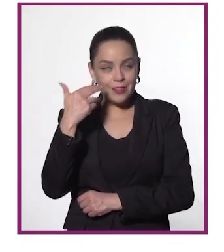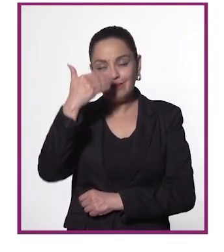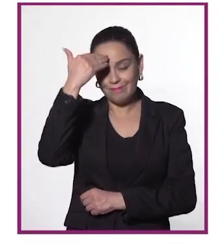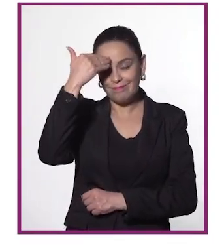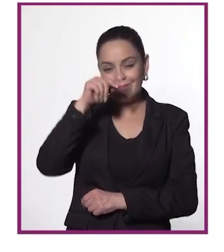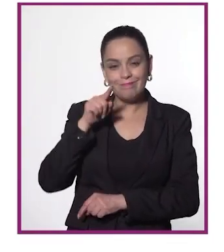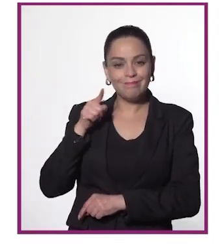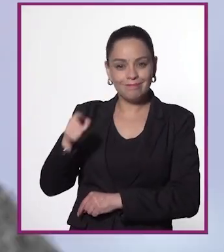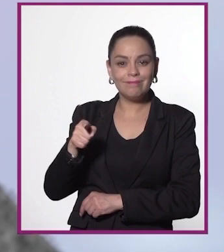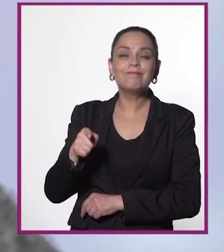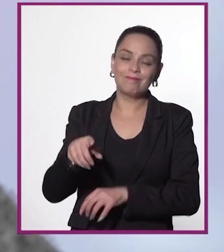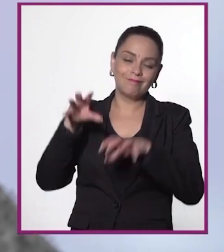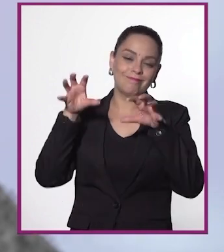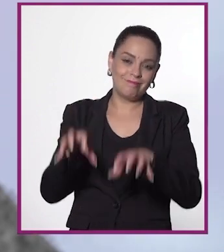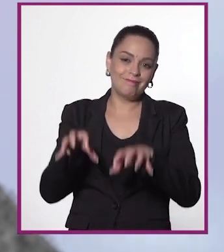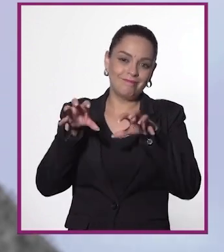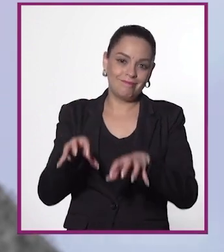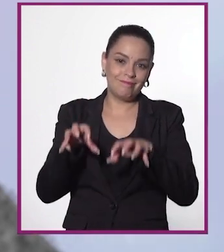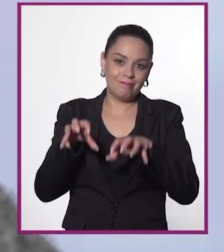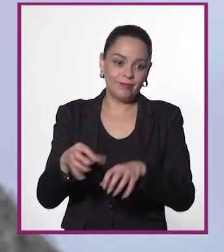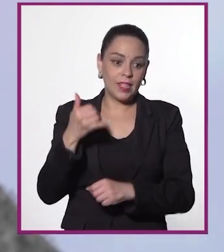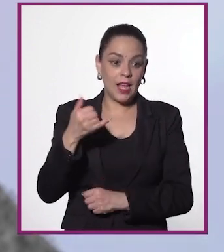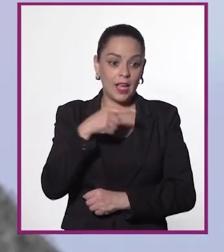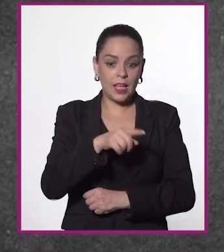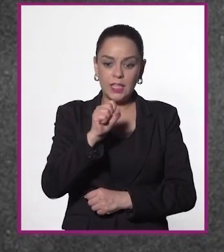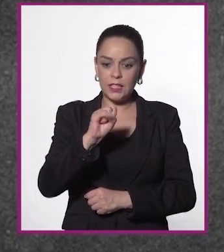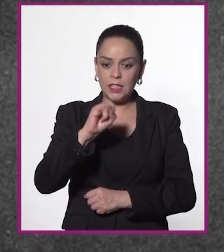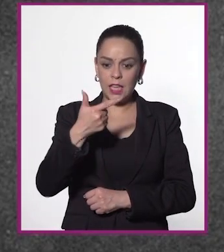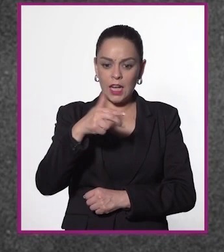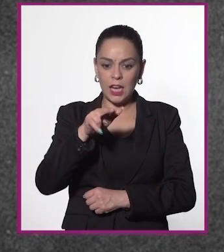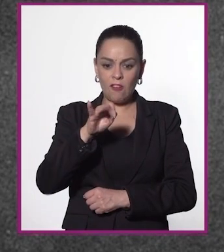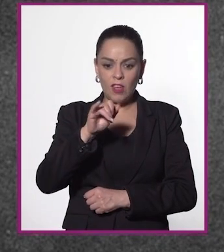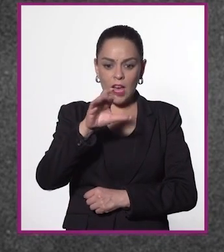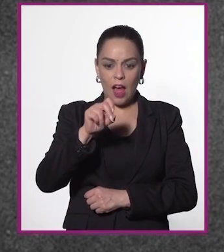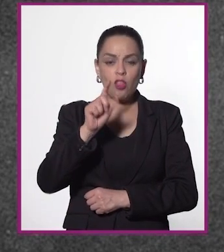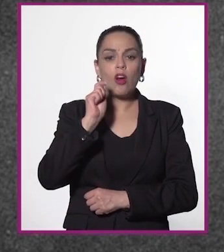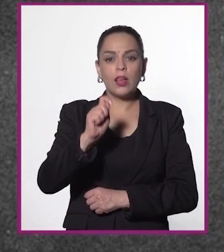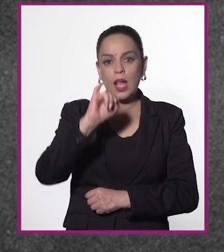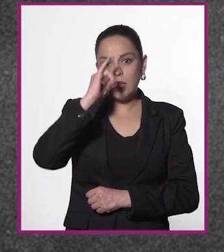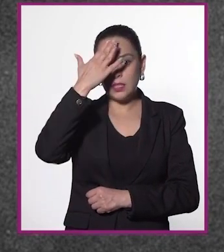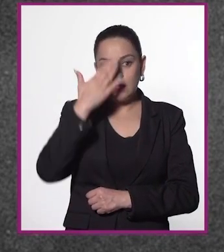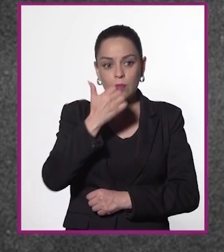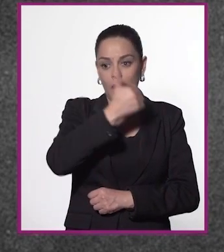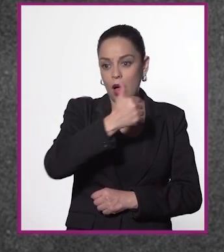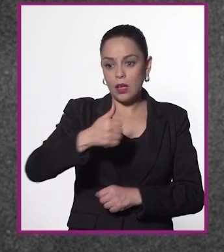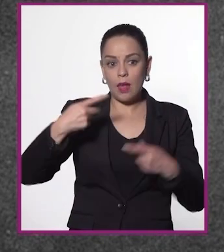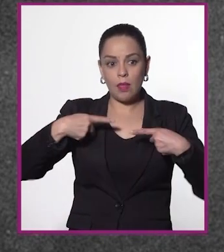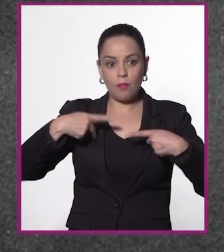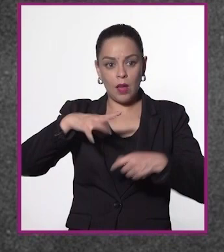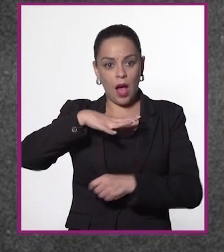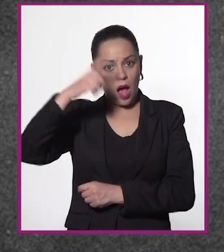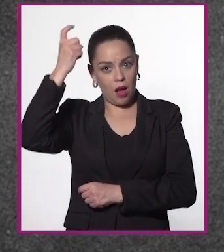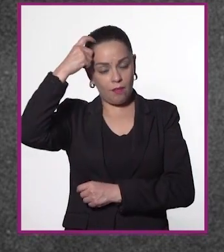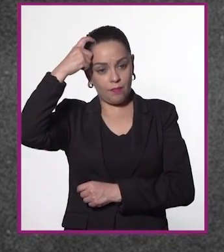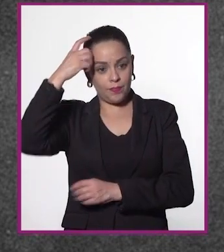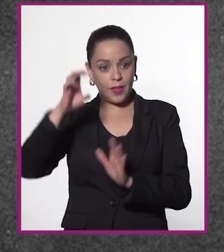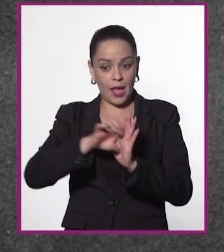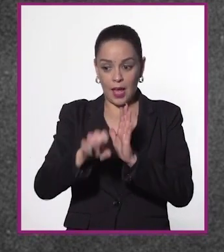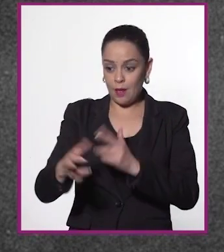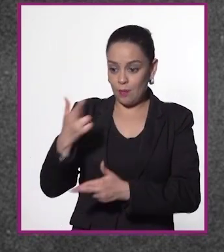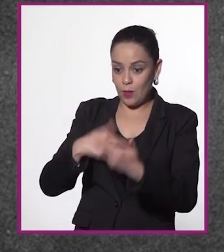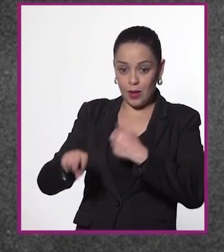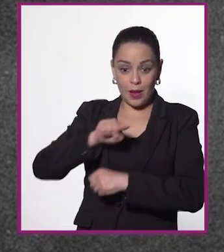saber que está lloviendo. ¿Y el significado? Es la imagen mental que tiene cada persona. Volviendo al ejemplo del